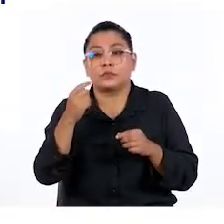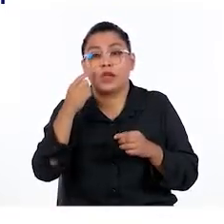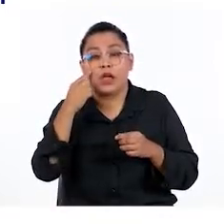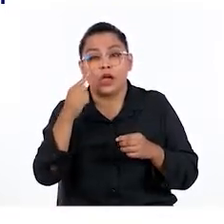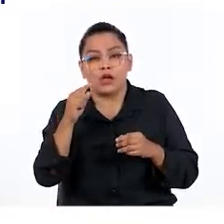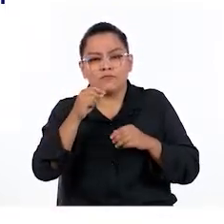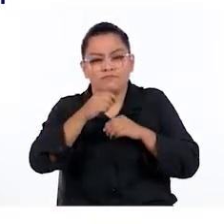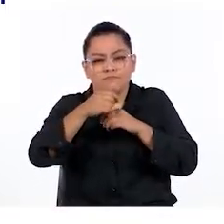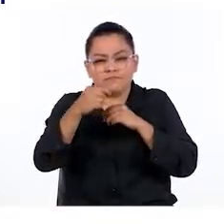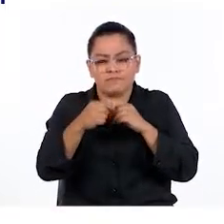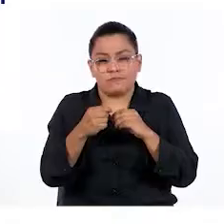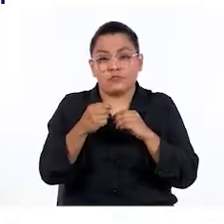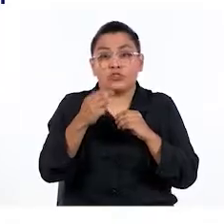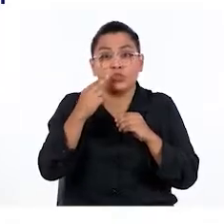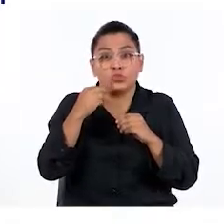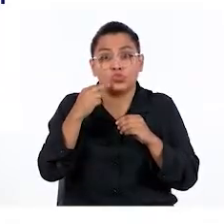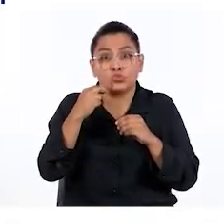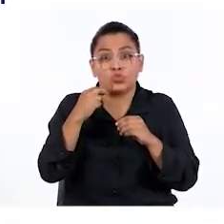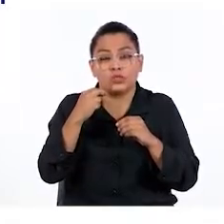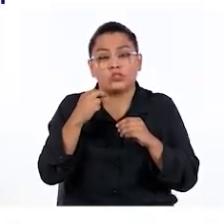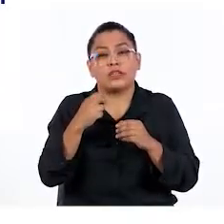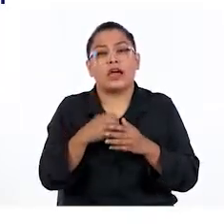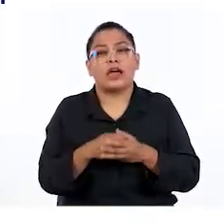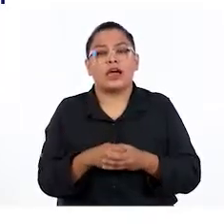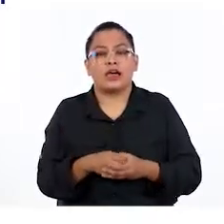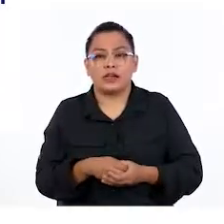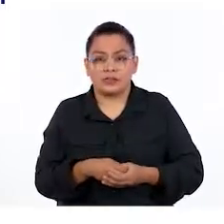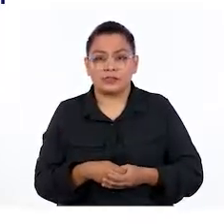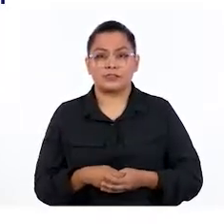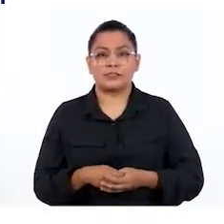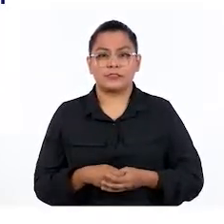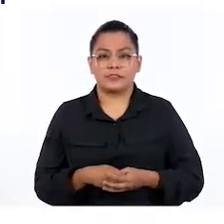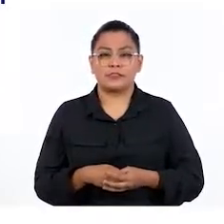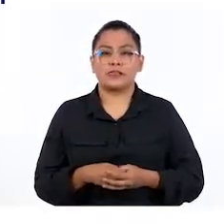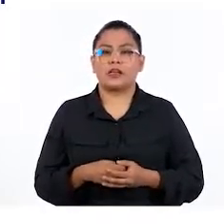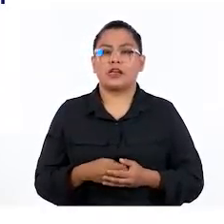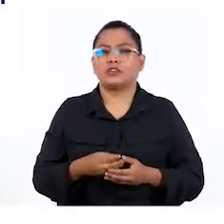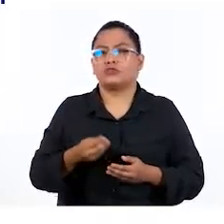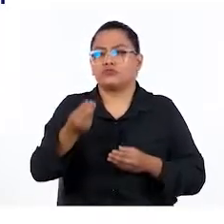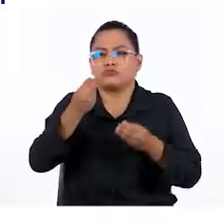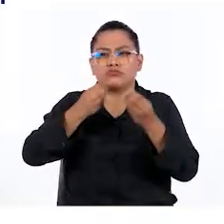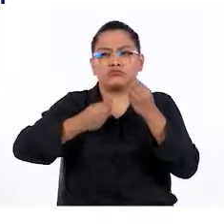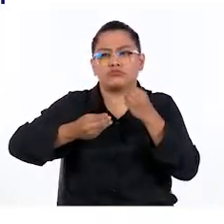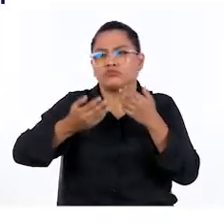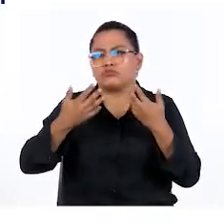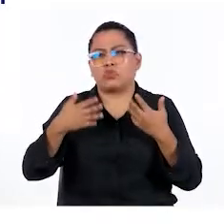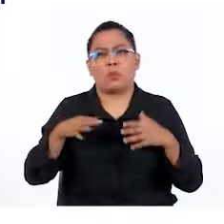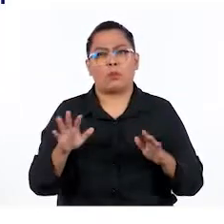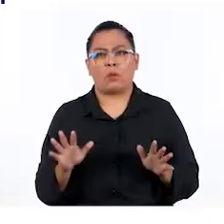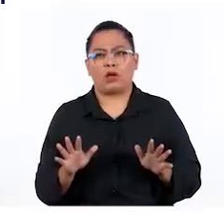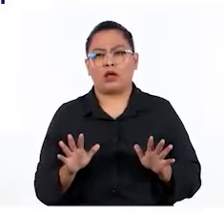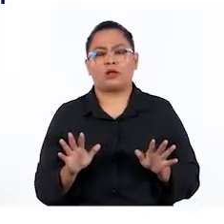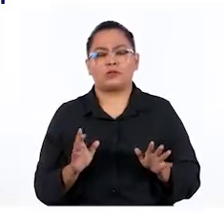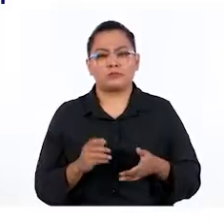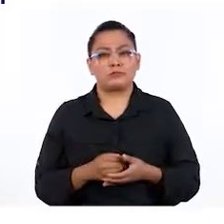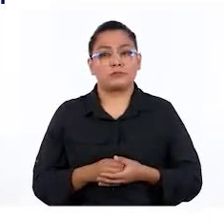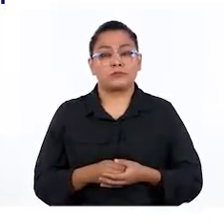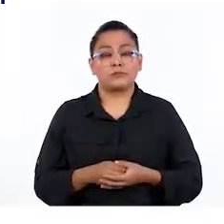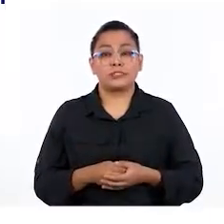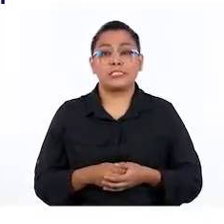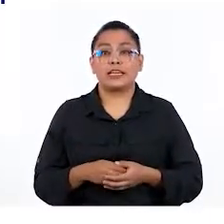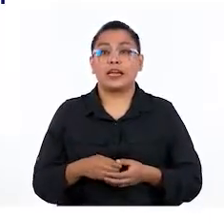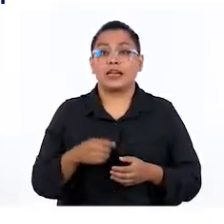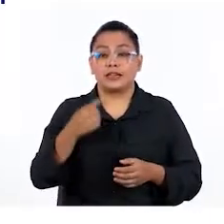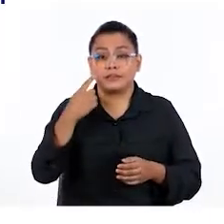una molécula de glucosa. Es un clásico producto de nuestra alimentación, es lo que consumimos. Y